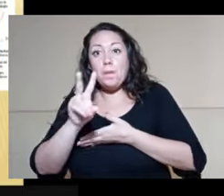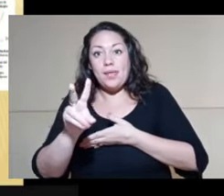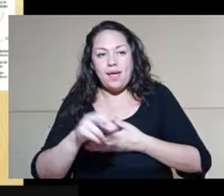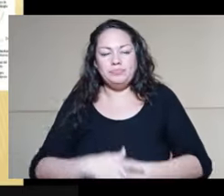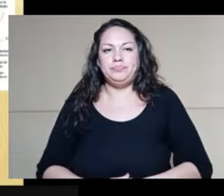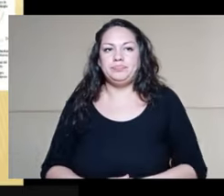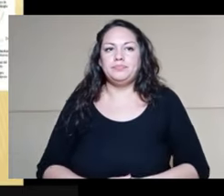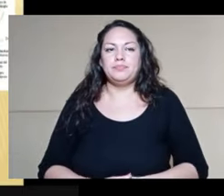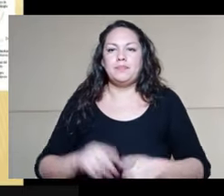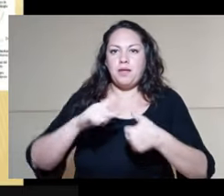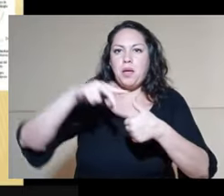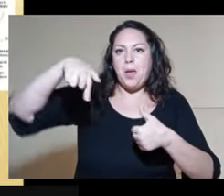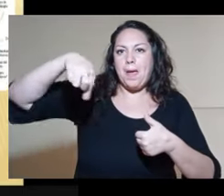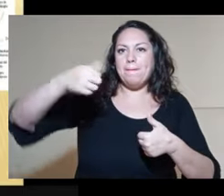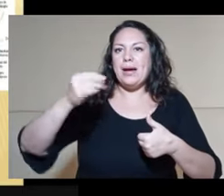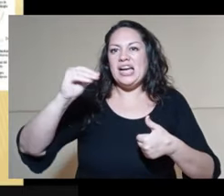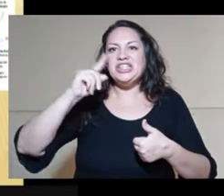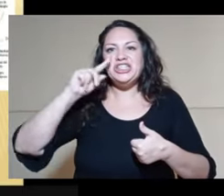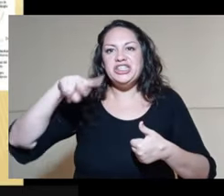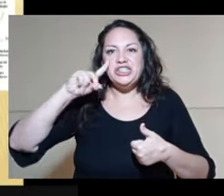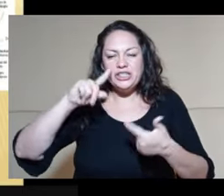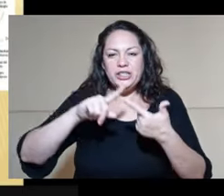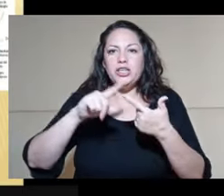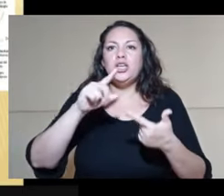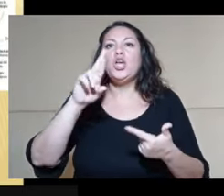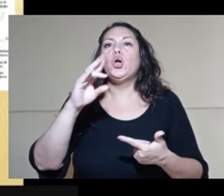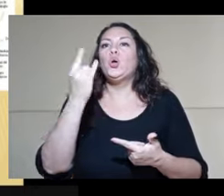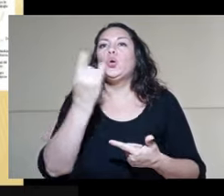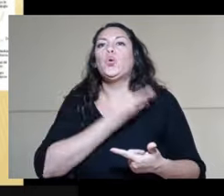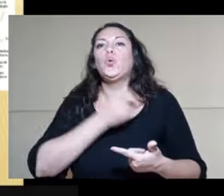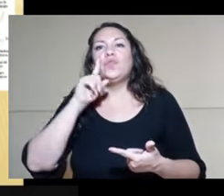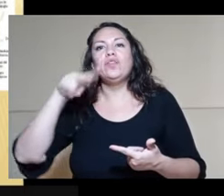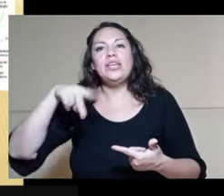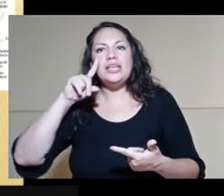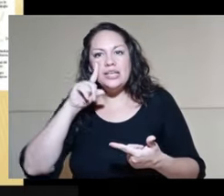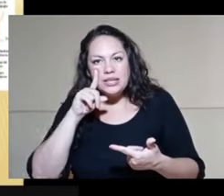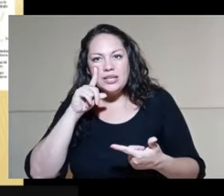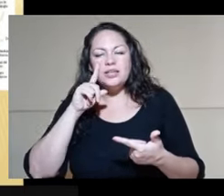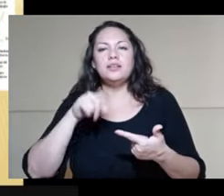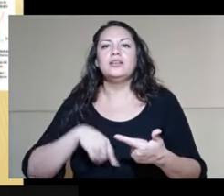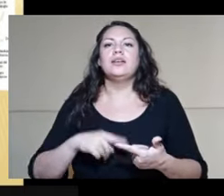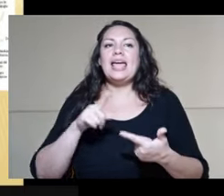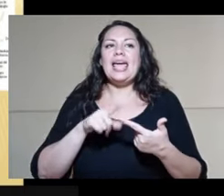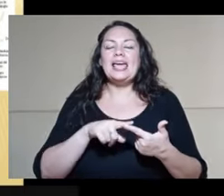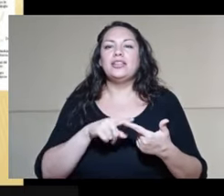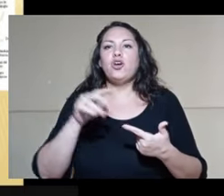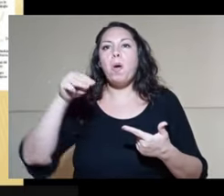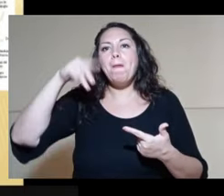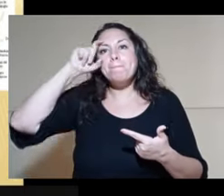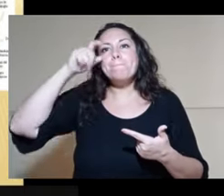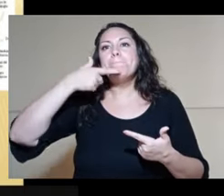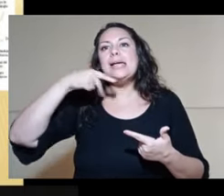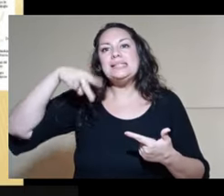Así es como son los receptores de la sensibilidad. Pacini, ¿no es cierto? El Ruffini, todos los que vimos que son